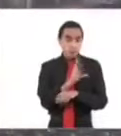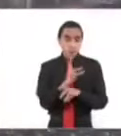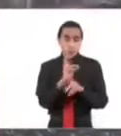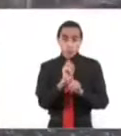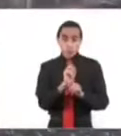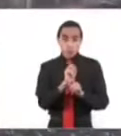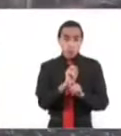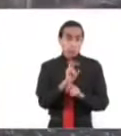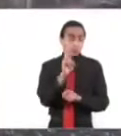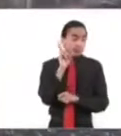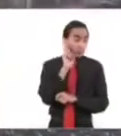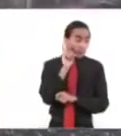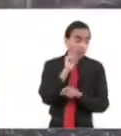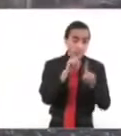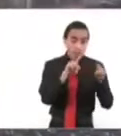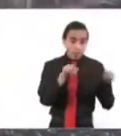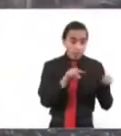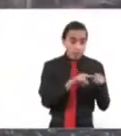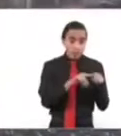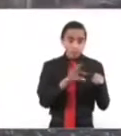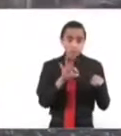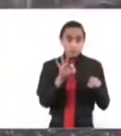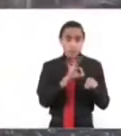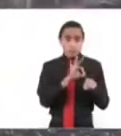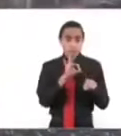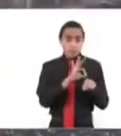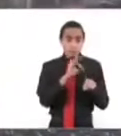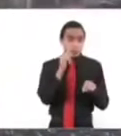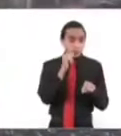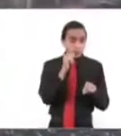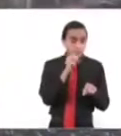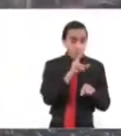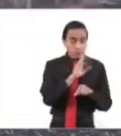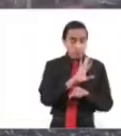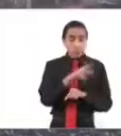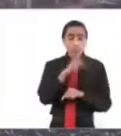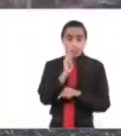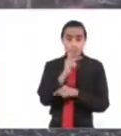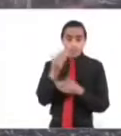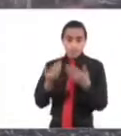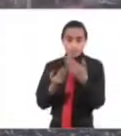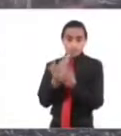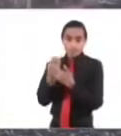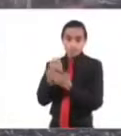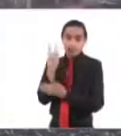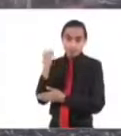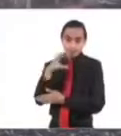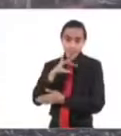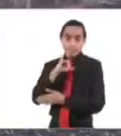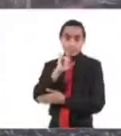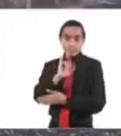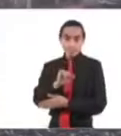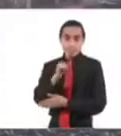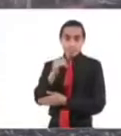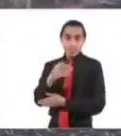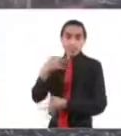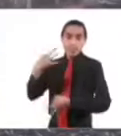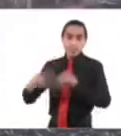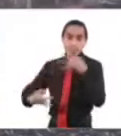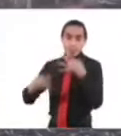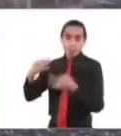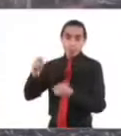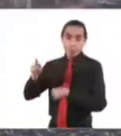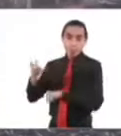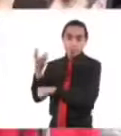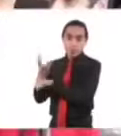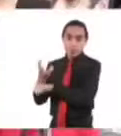radio, aunque no lo pasan mucho. En las mañaneras sí. El juicio que se está llevando a cabo en